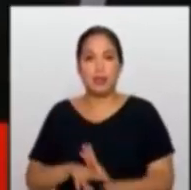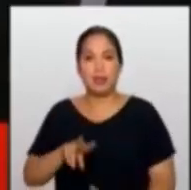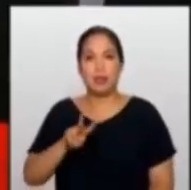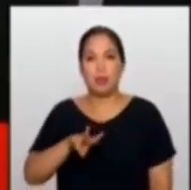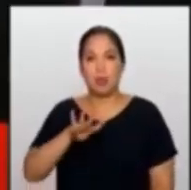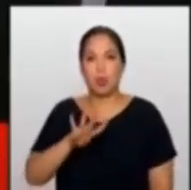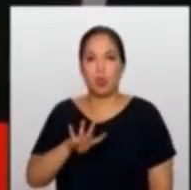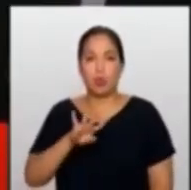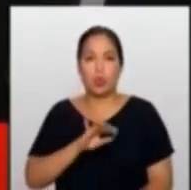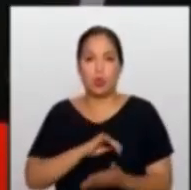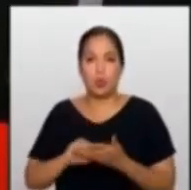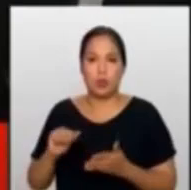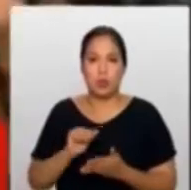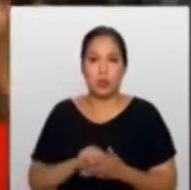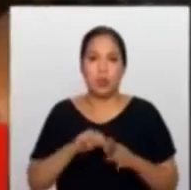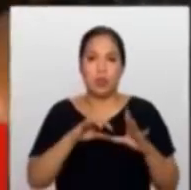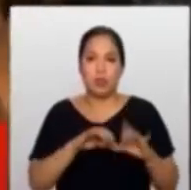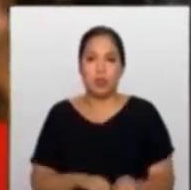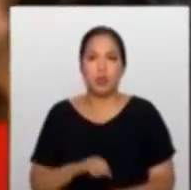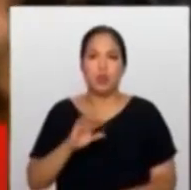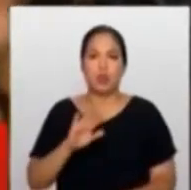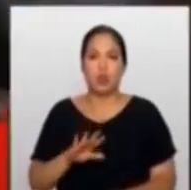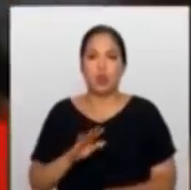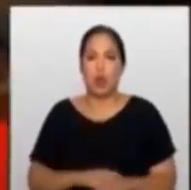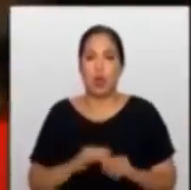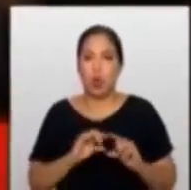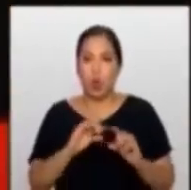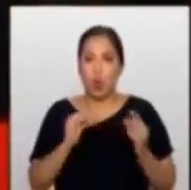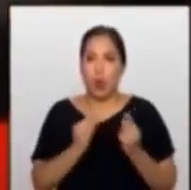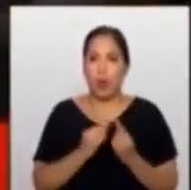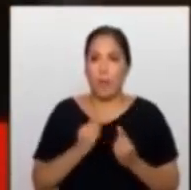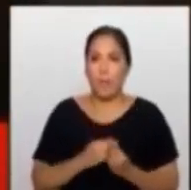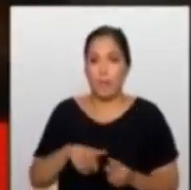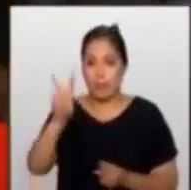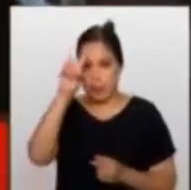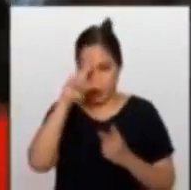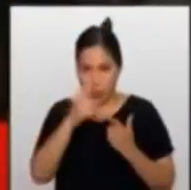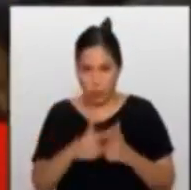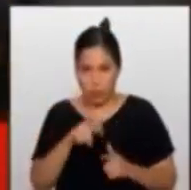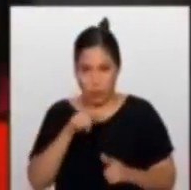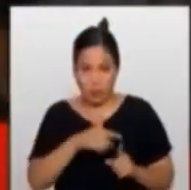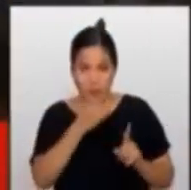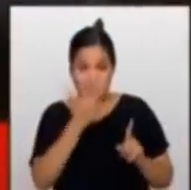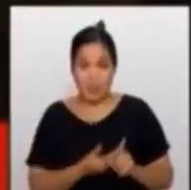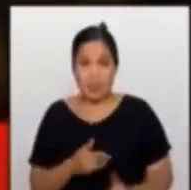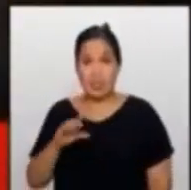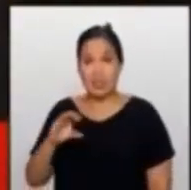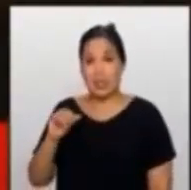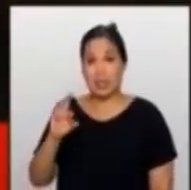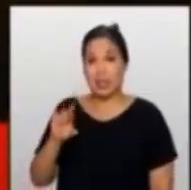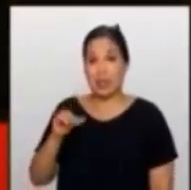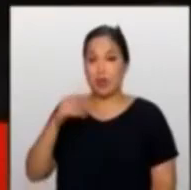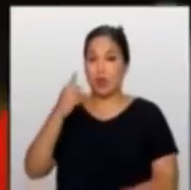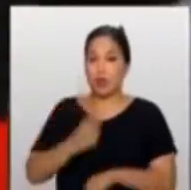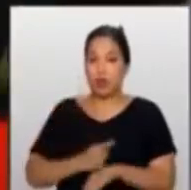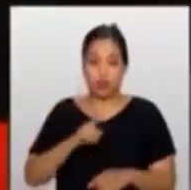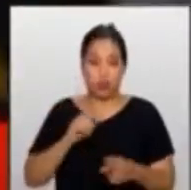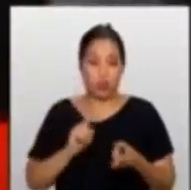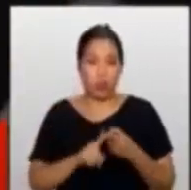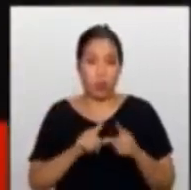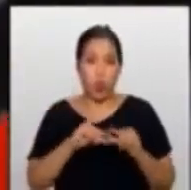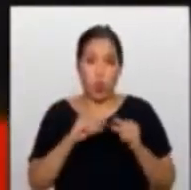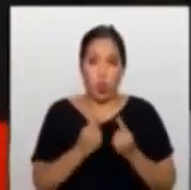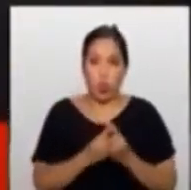¿De cuánto es la pena? De 3 años y 6 meses prisión efectiva por los presuntos cobros que habría hecho en